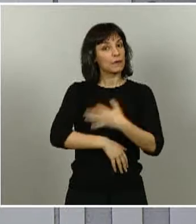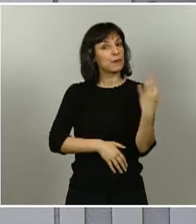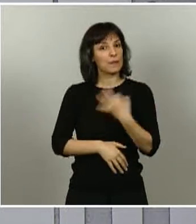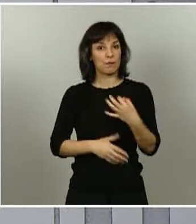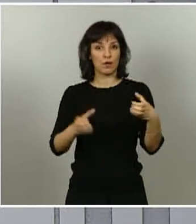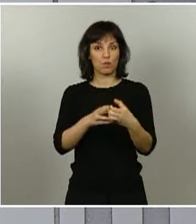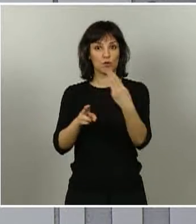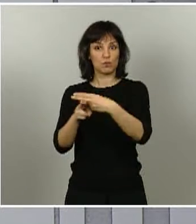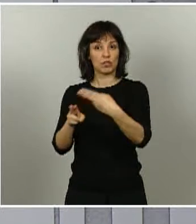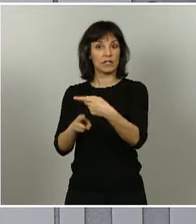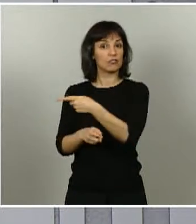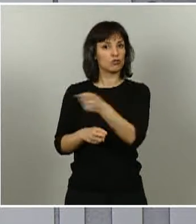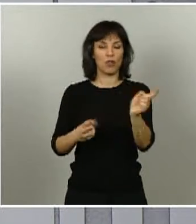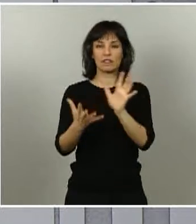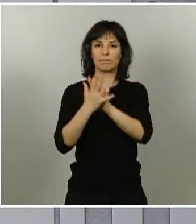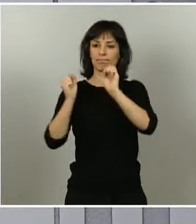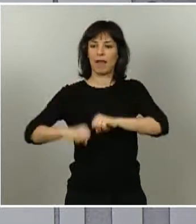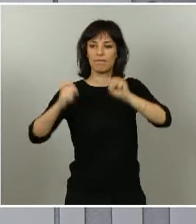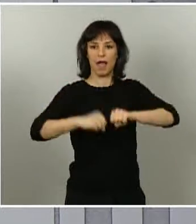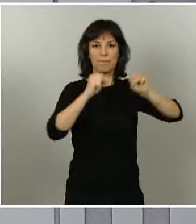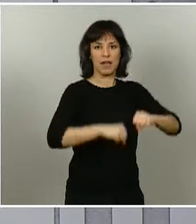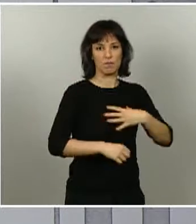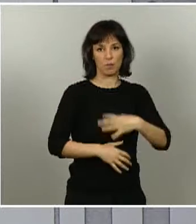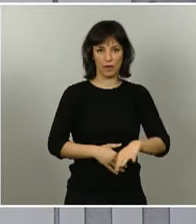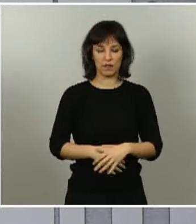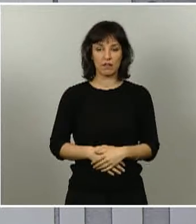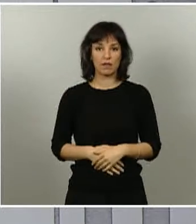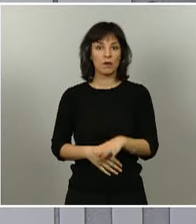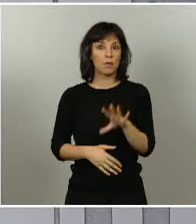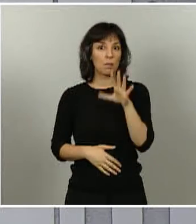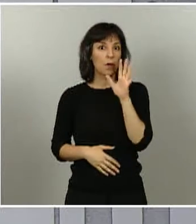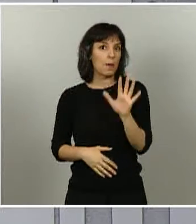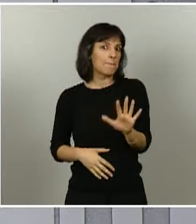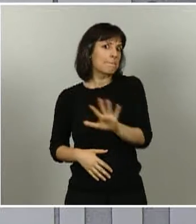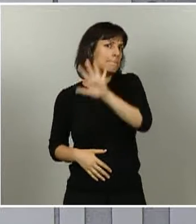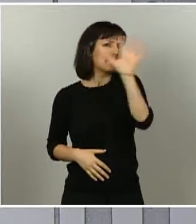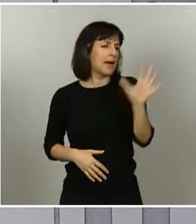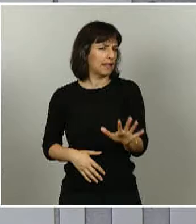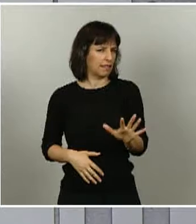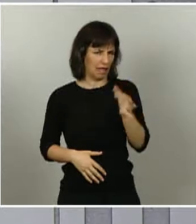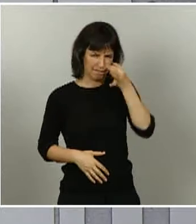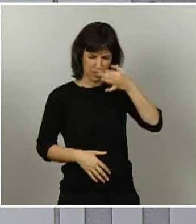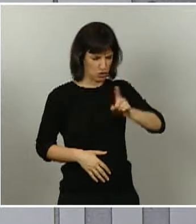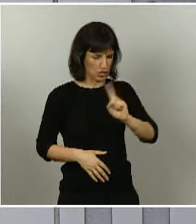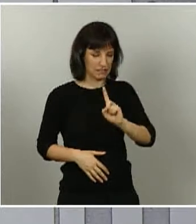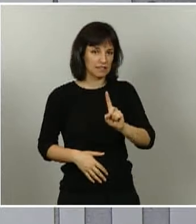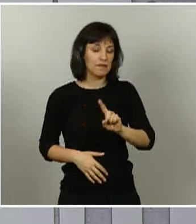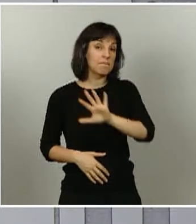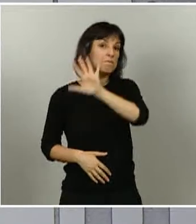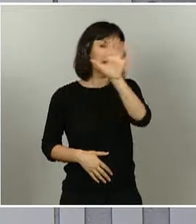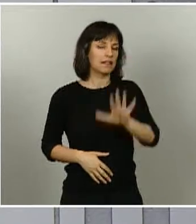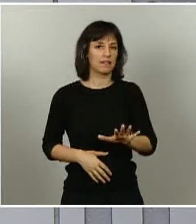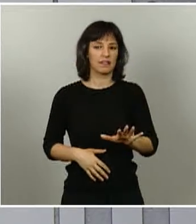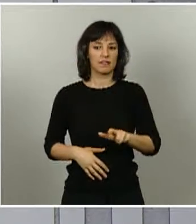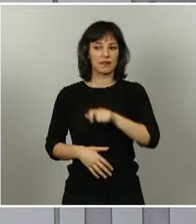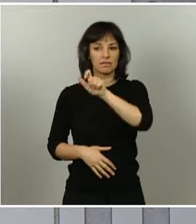porque pareciera, se ha dado la falsa sensación de que la responsabilidad en preservar la salud de los ciudadanos, en poner en marcha políticas